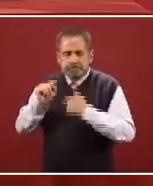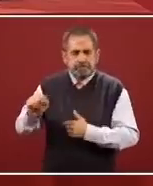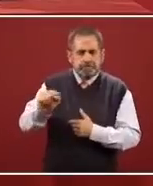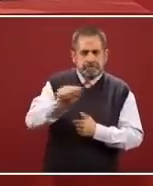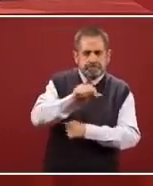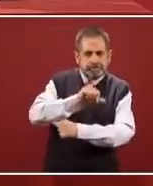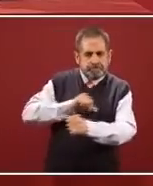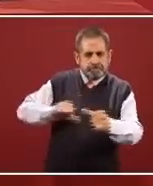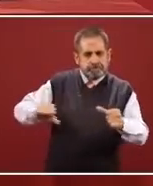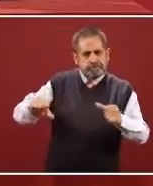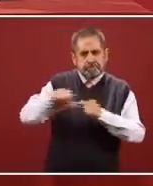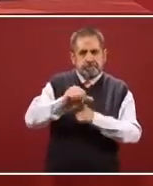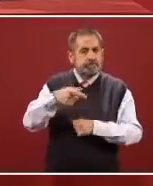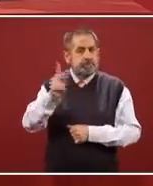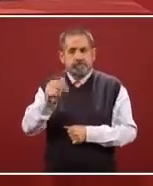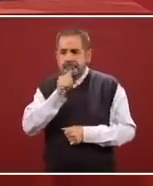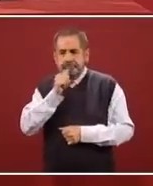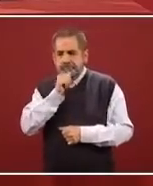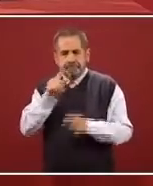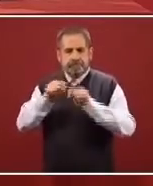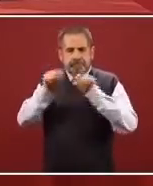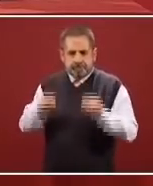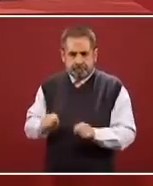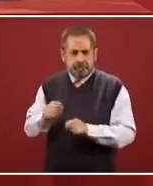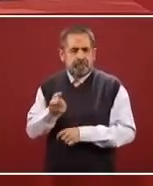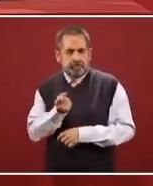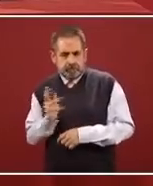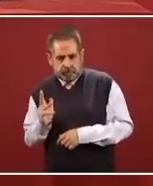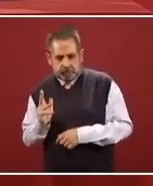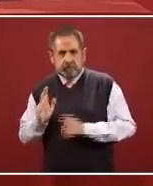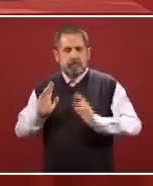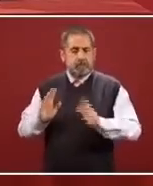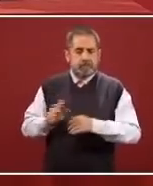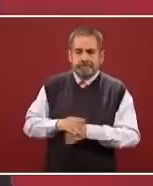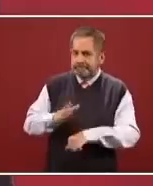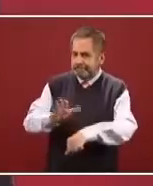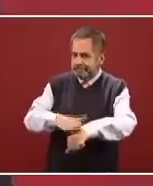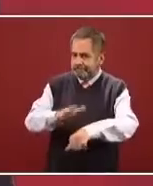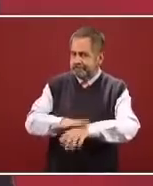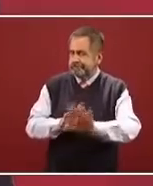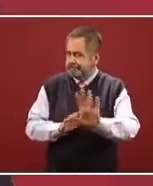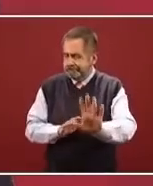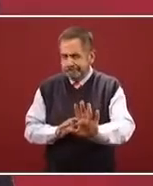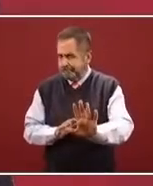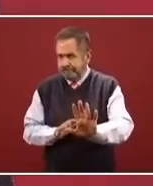por diferentes hospitales. Lo recomendable ahorita es, mientras no